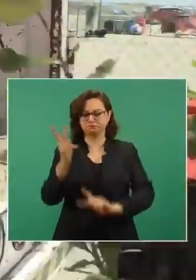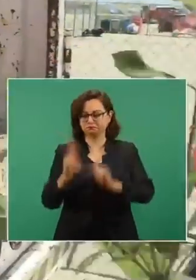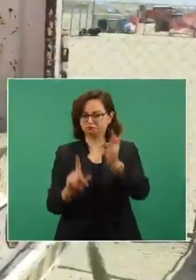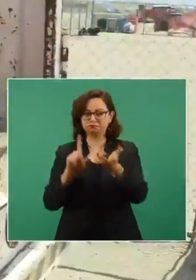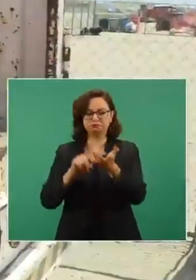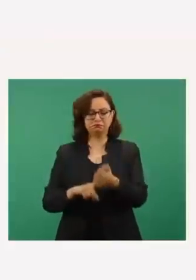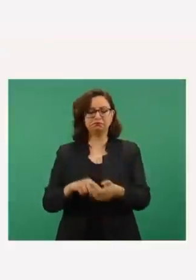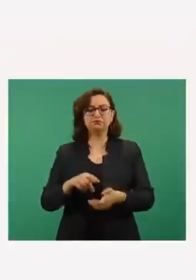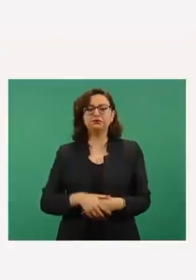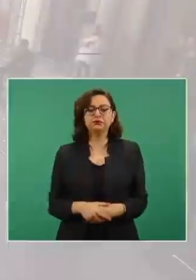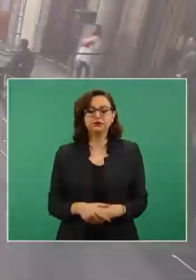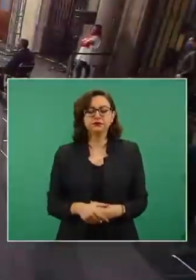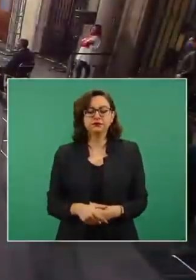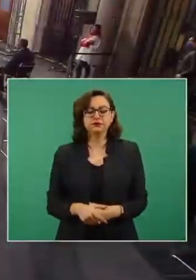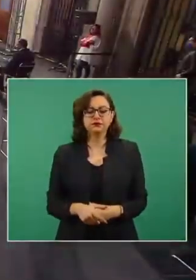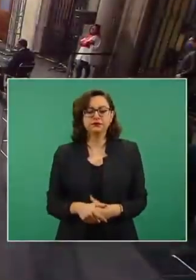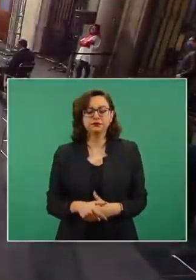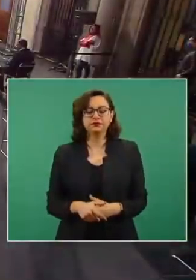vivero.